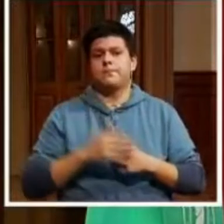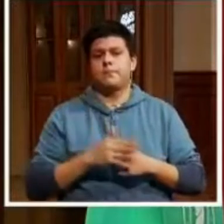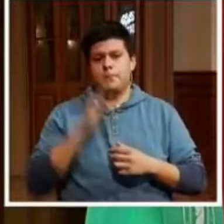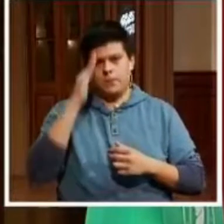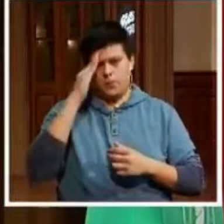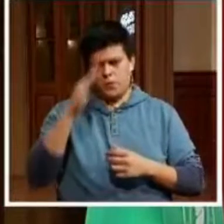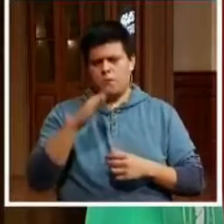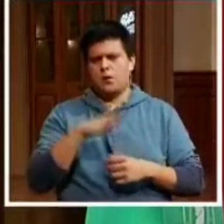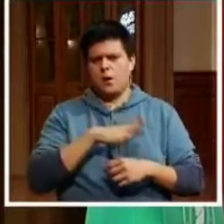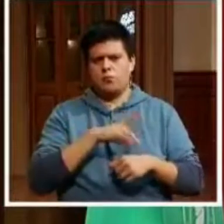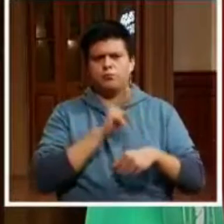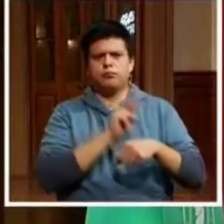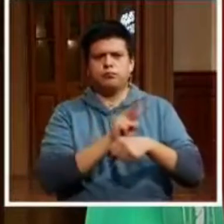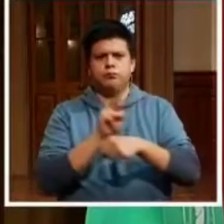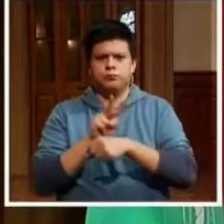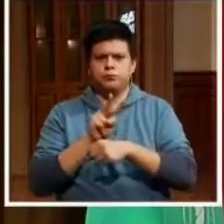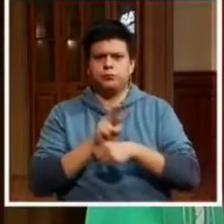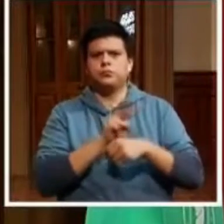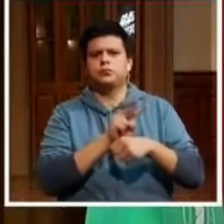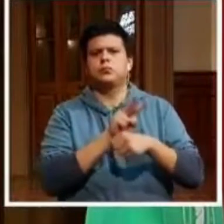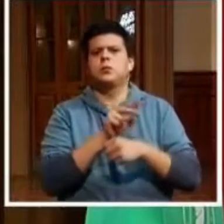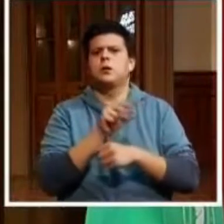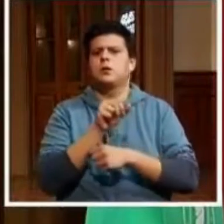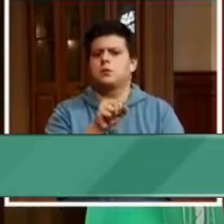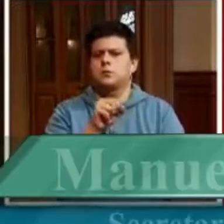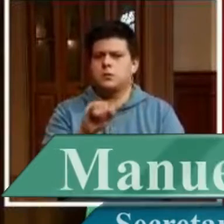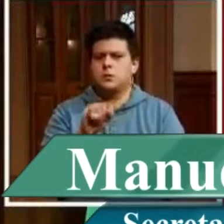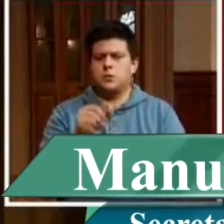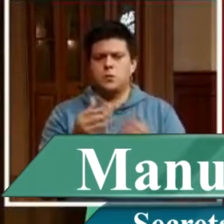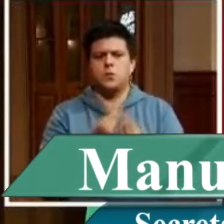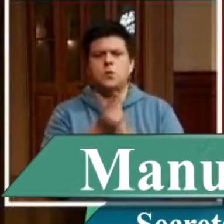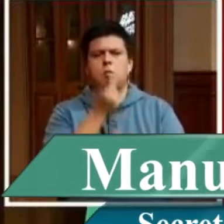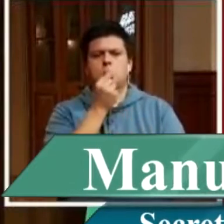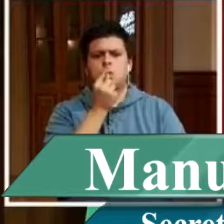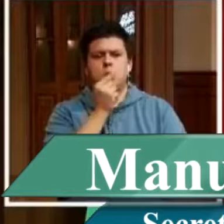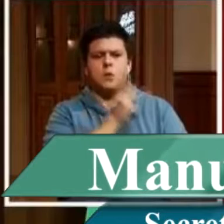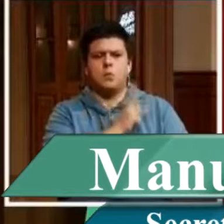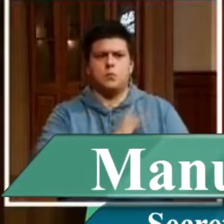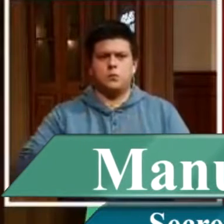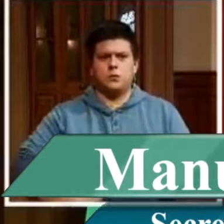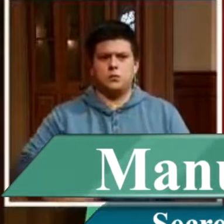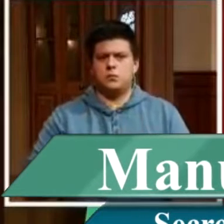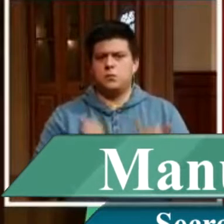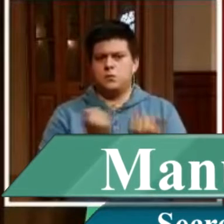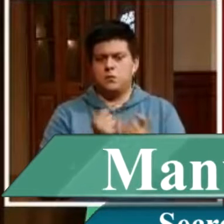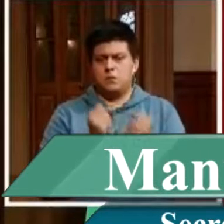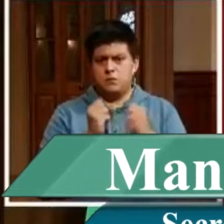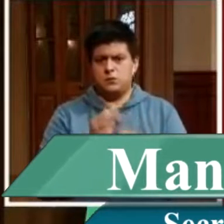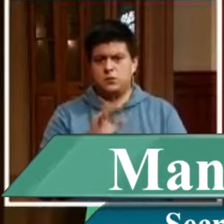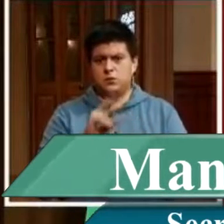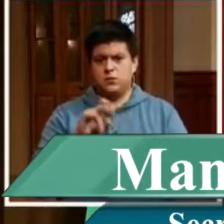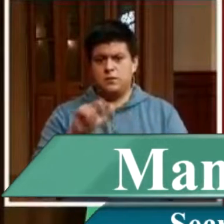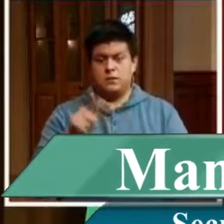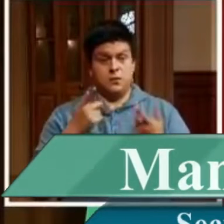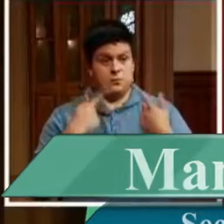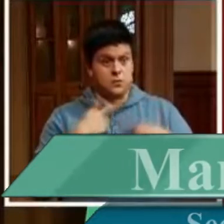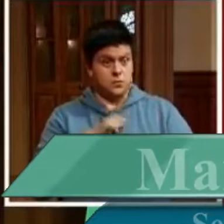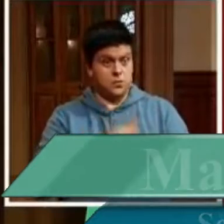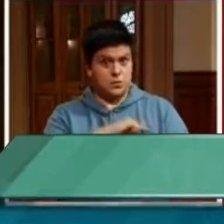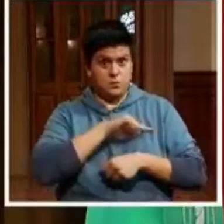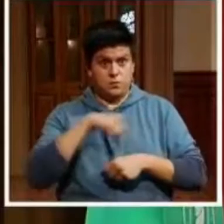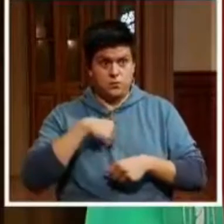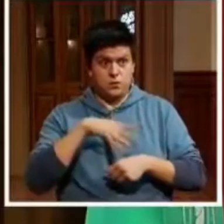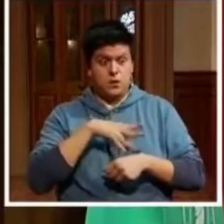Sí habrá recorrido de vigilancias con las policías municipales y fuerza civil, junto con nuestro personal,